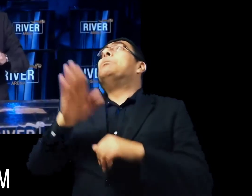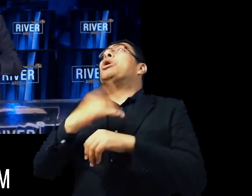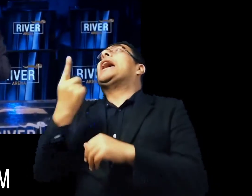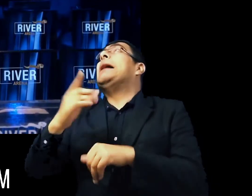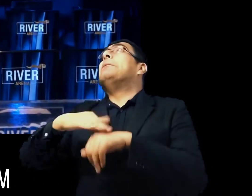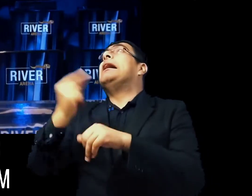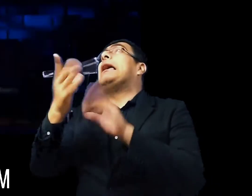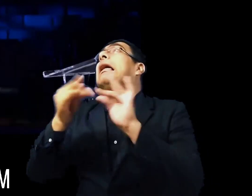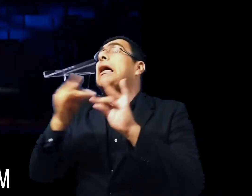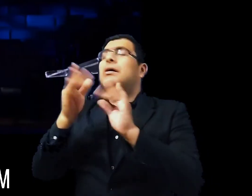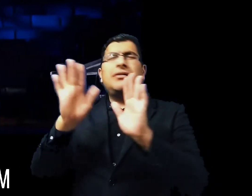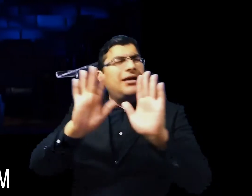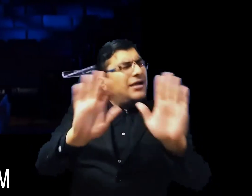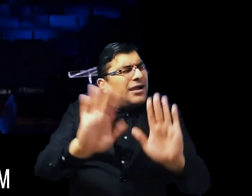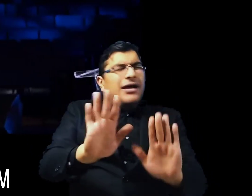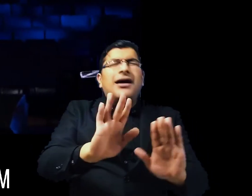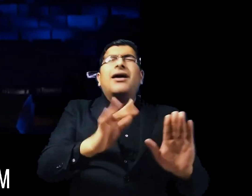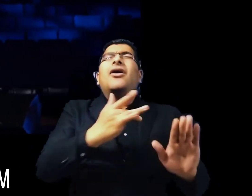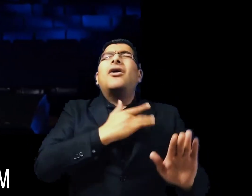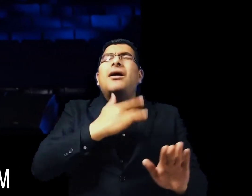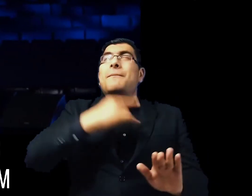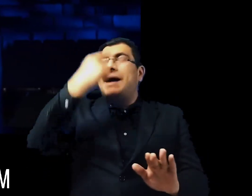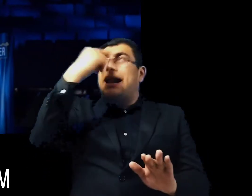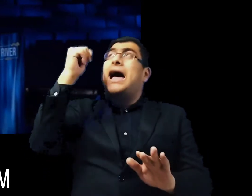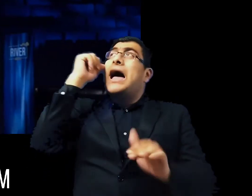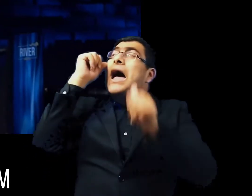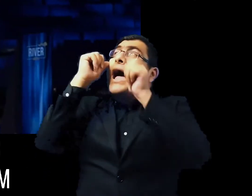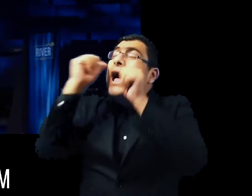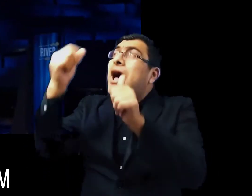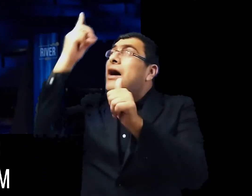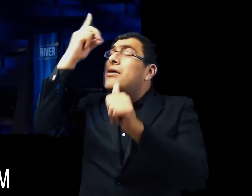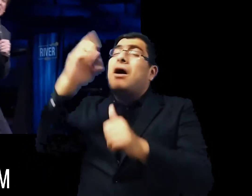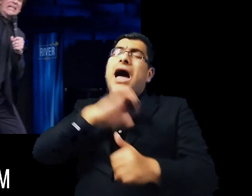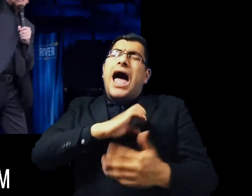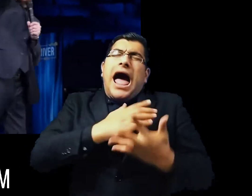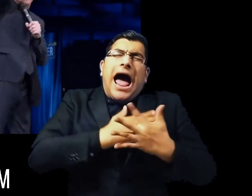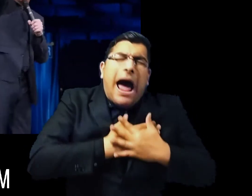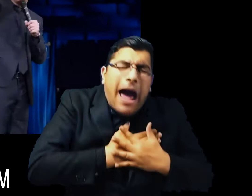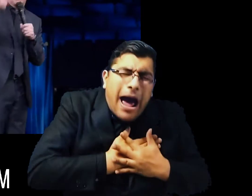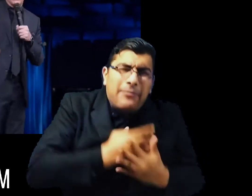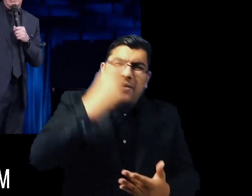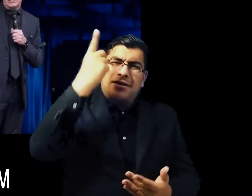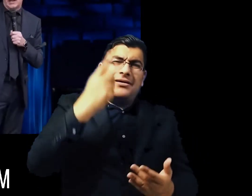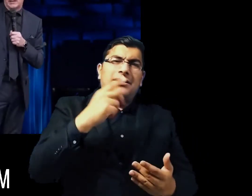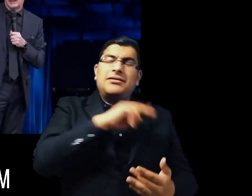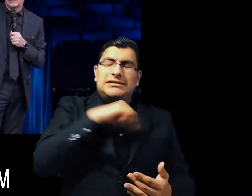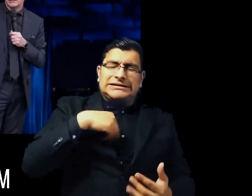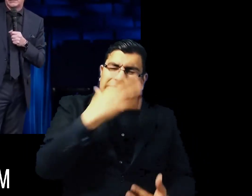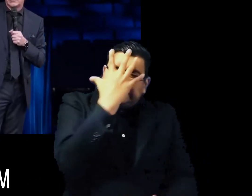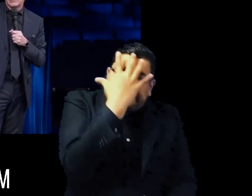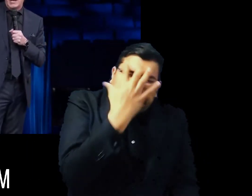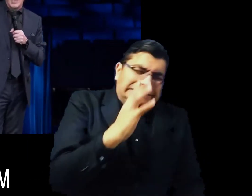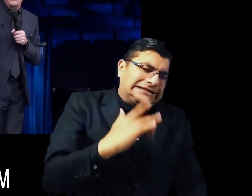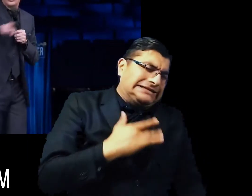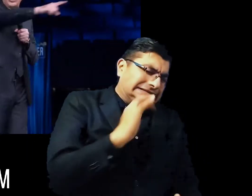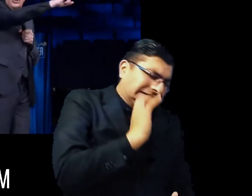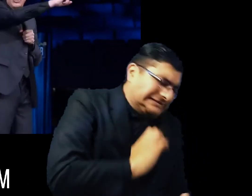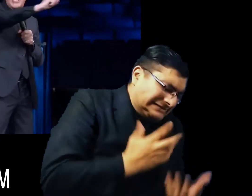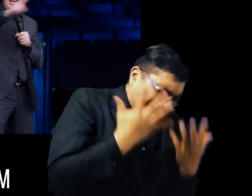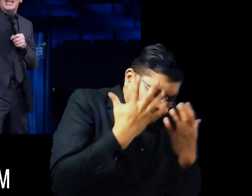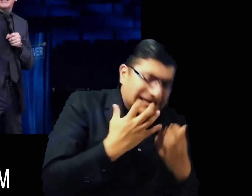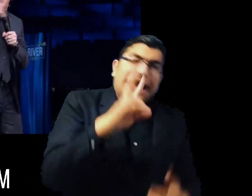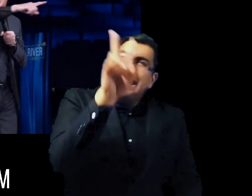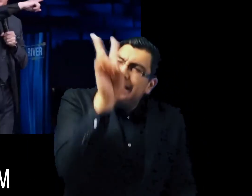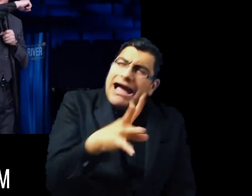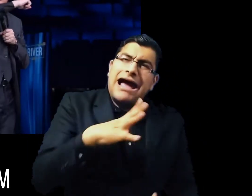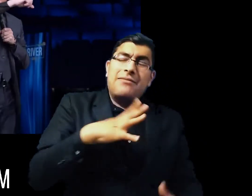Tenemos que entrenar nuestros corazones para que escuchen el amor de Dios por encima de la vergüenza. Hay un montón